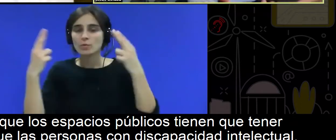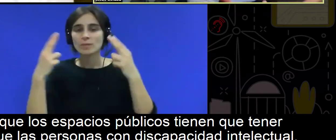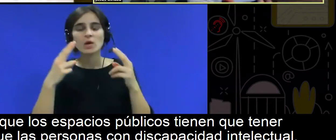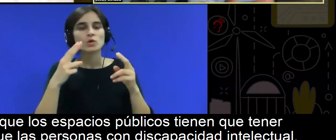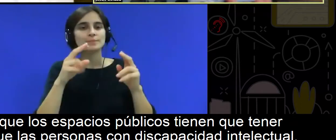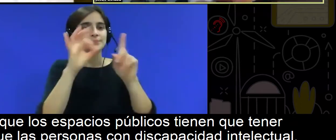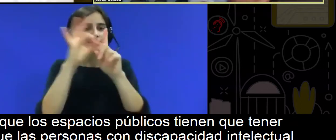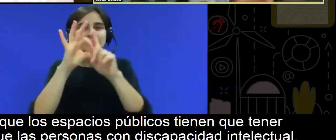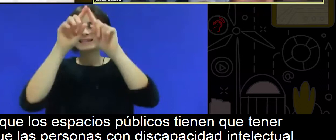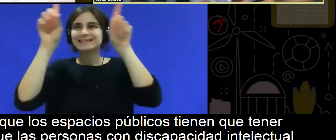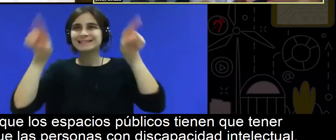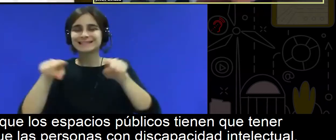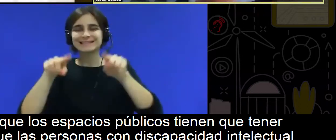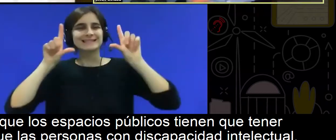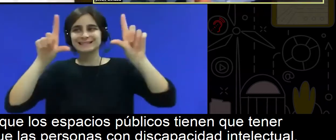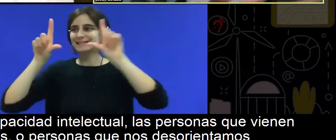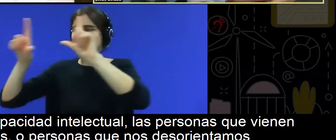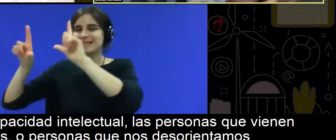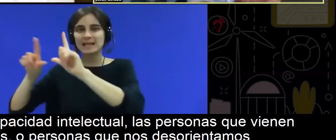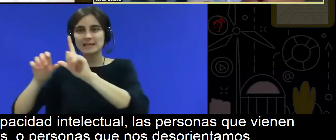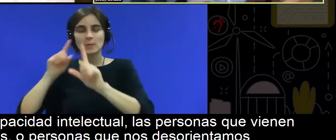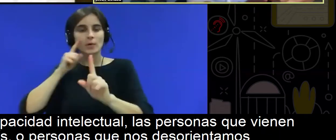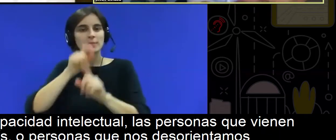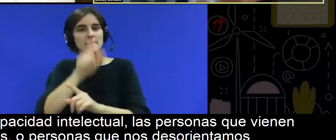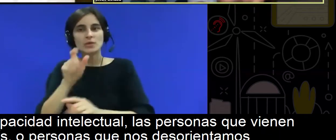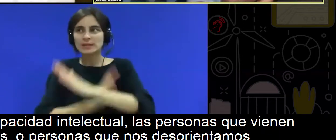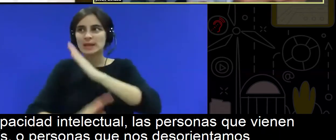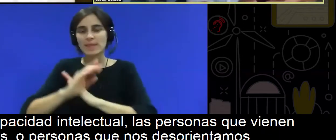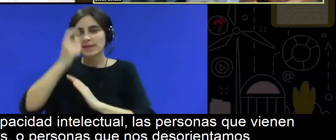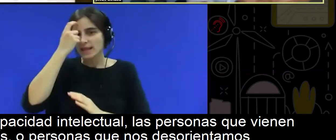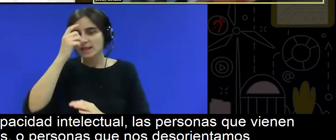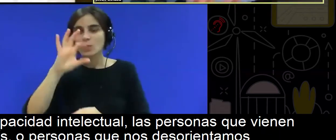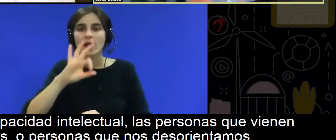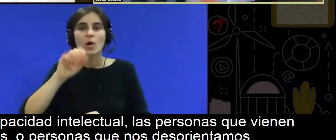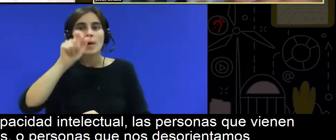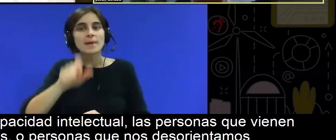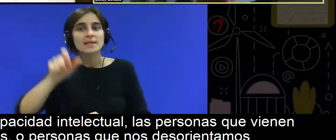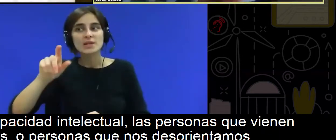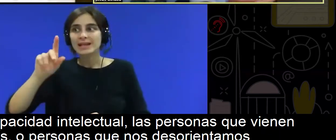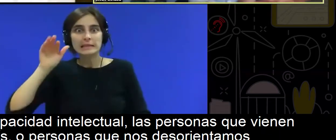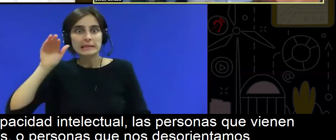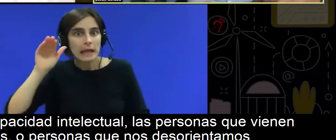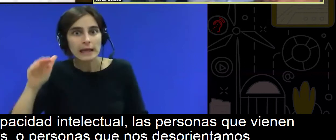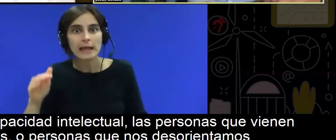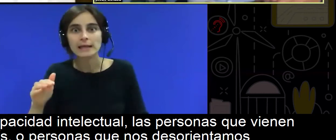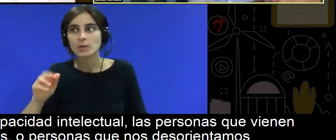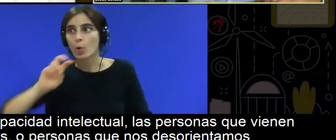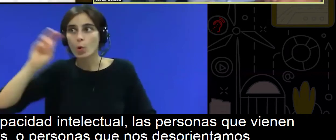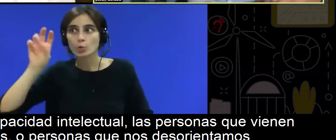que las personas con discapacidad intelectual, y ya no solo la discapacidad intelectual, las personas también que vienen de otro país o personas